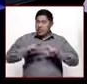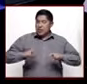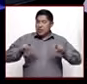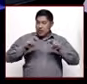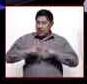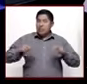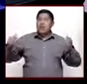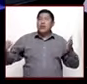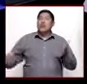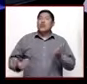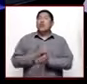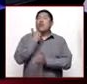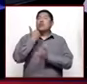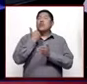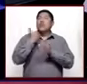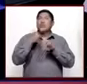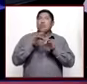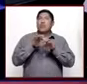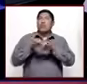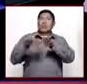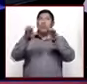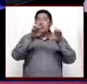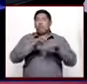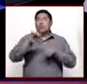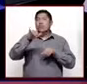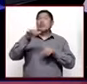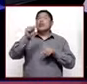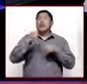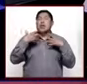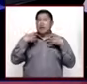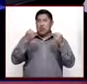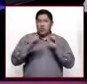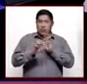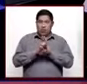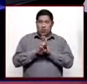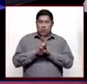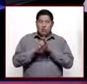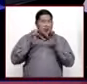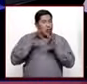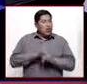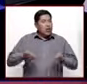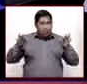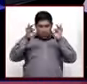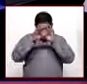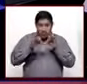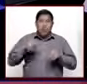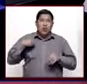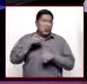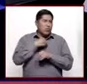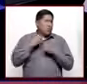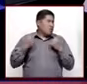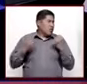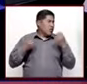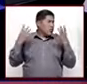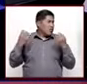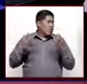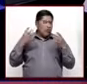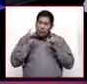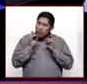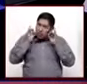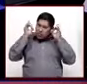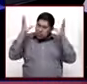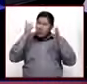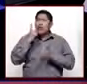nuevos programas de inteligencia artificial hay en el tema de salud, por ejemplo. Que es importante. Sí. Hemos descubierto tantas que realmente nos impresionan.